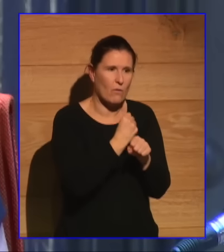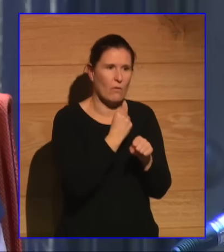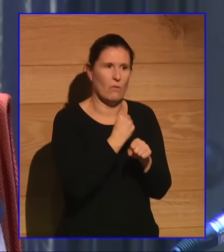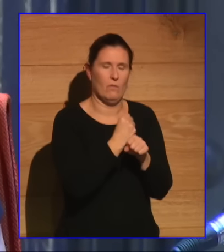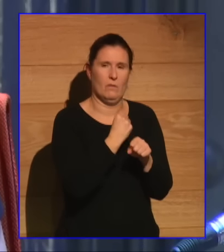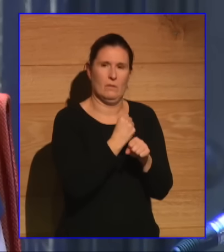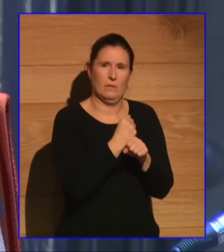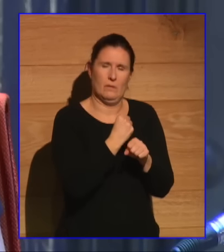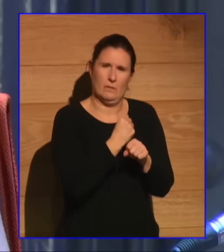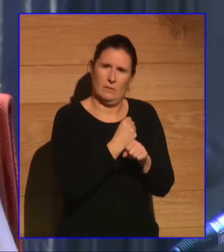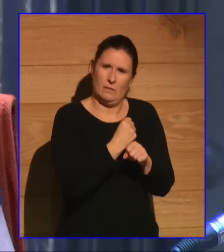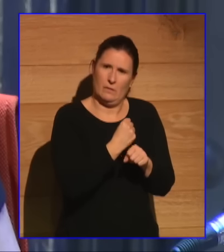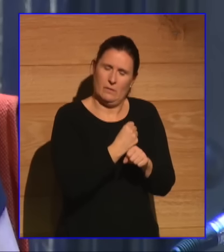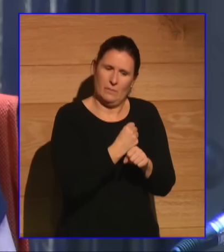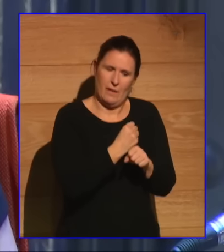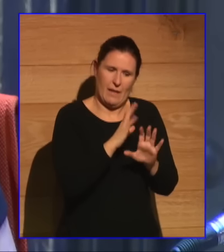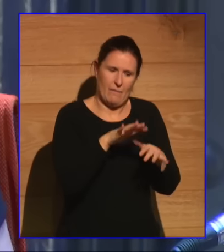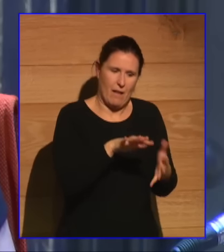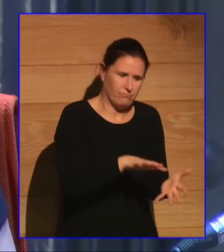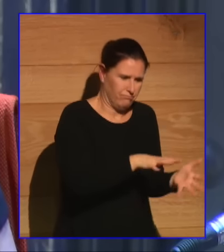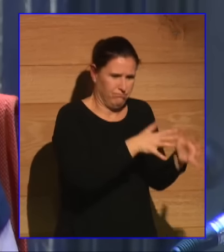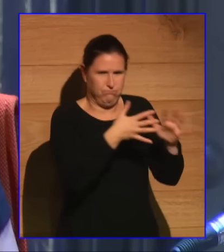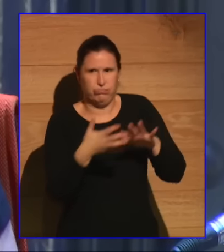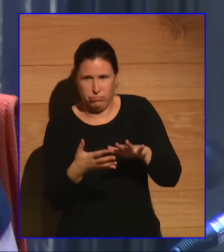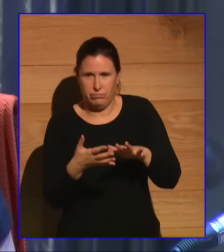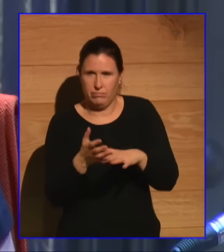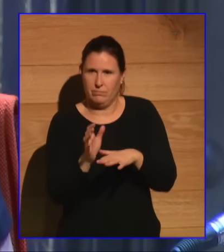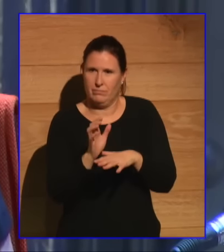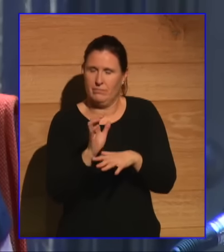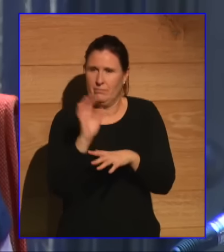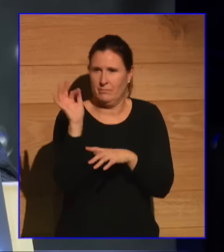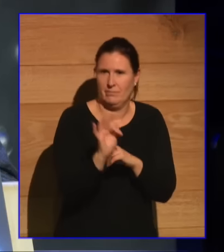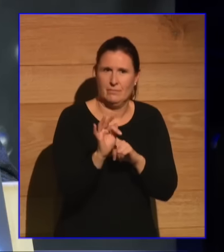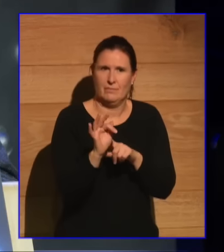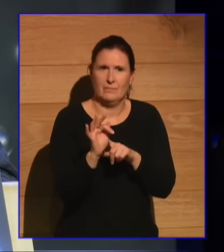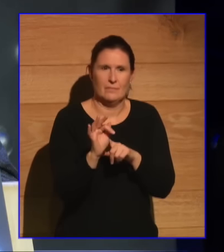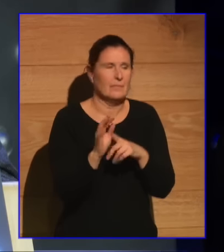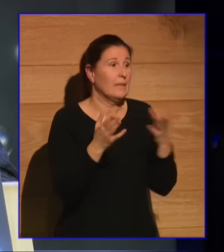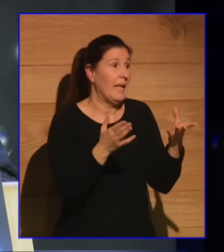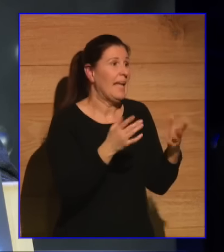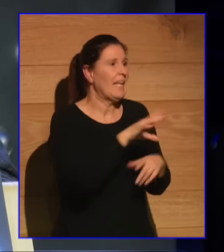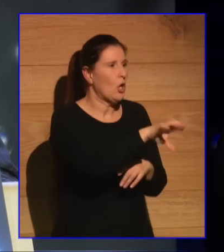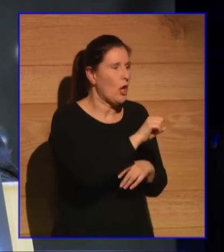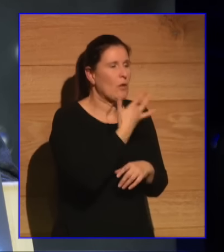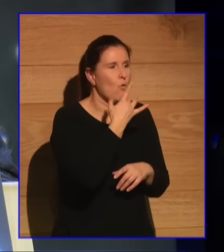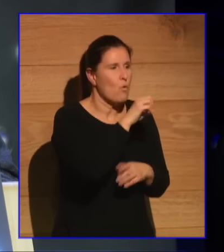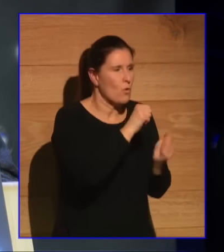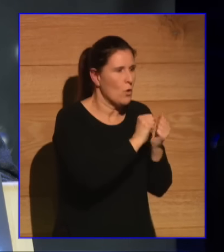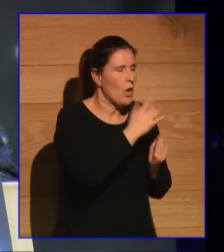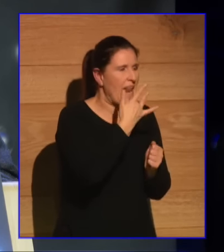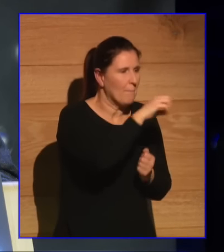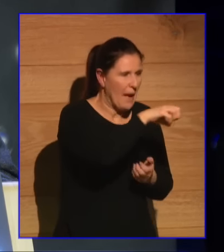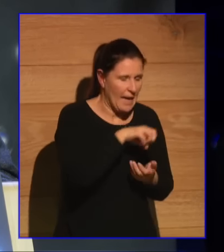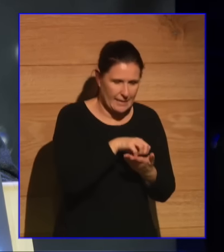realizar para que algo cobre vida, algo que no existe. Hombre, hay que coger un ámbar, hay que meter una agujita,